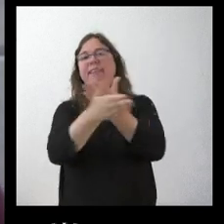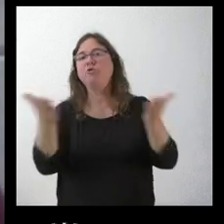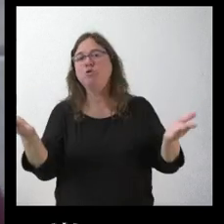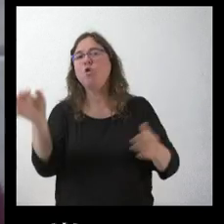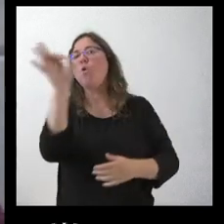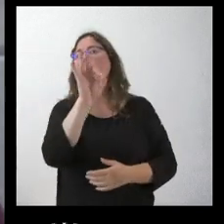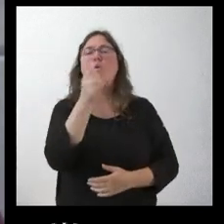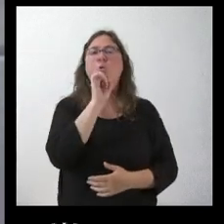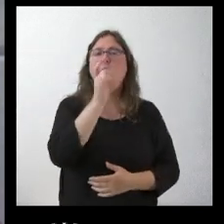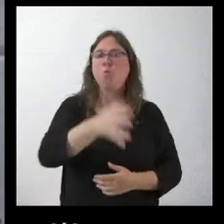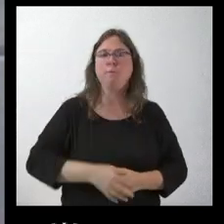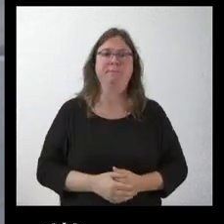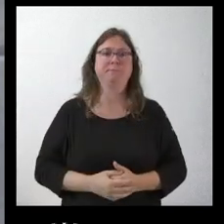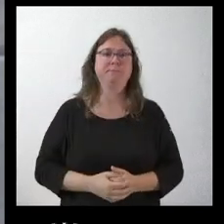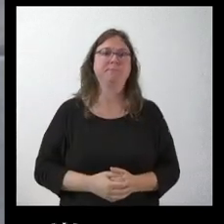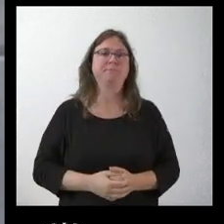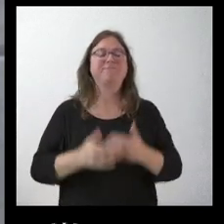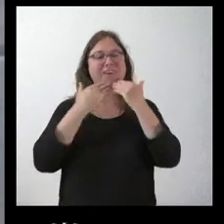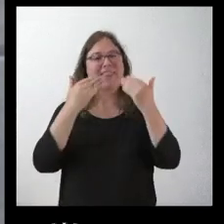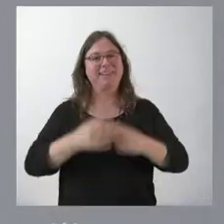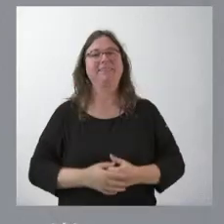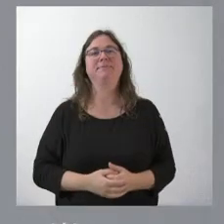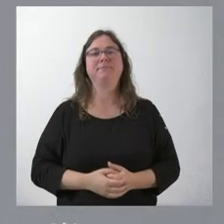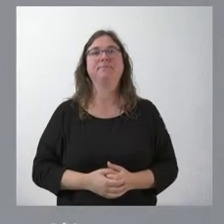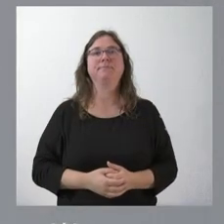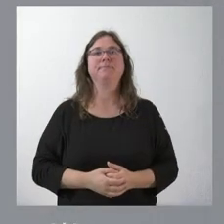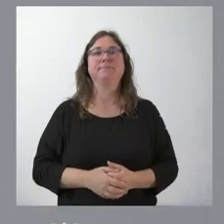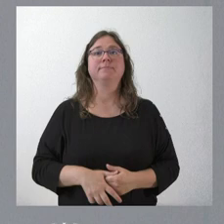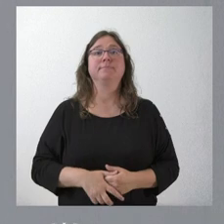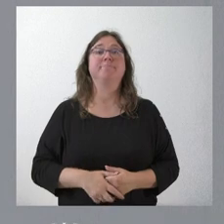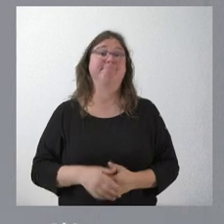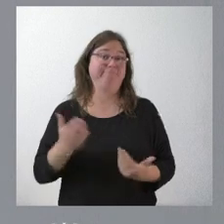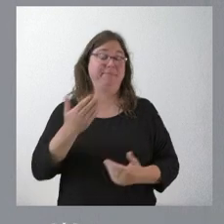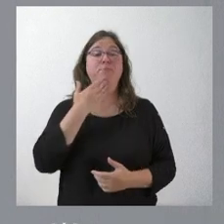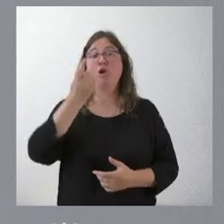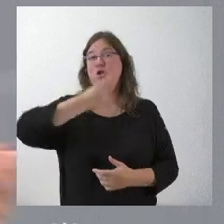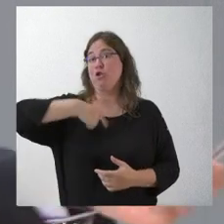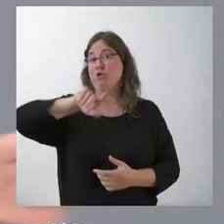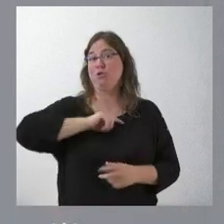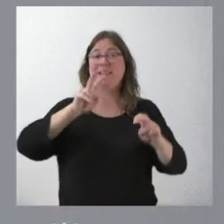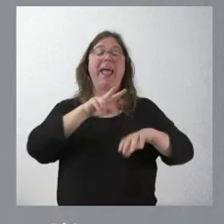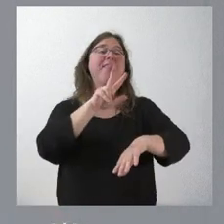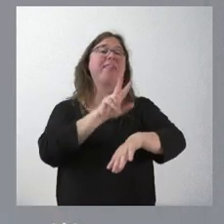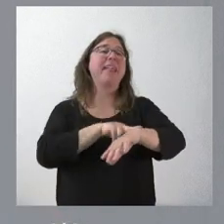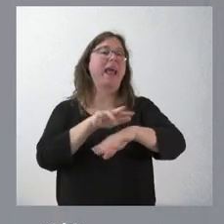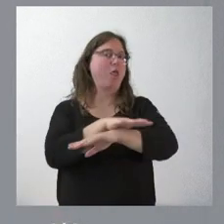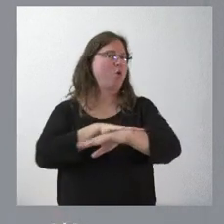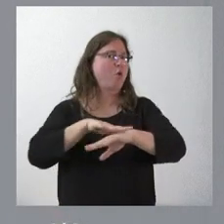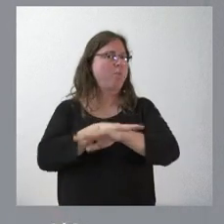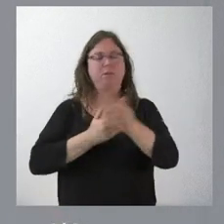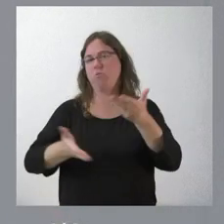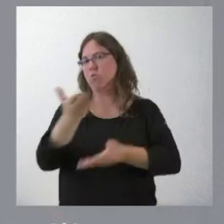o cómo se valora esta situación. Muchas gracias. Pues nosotros, por lo que respecta al delegado del Gobierno, va a tener siempre nuestra